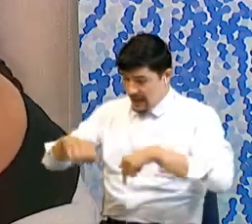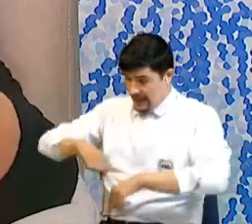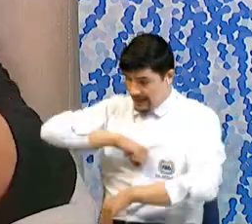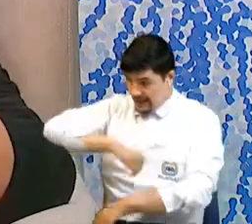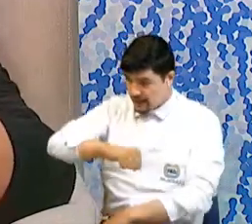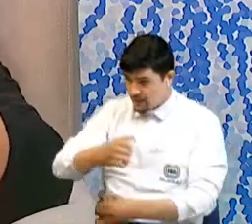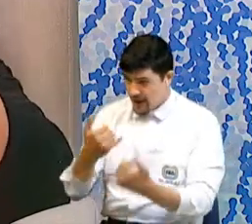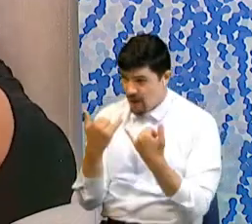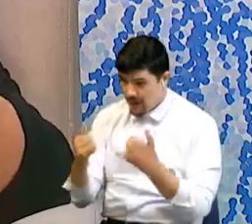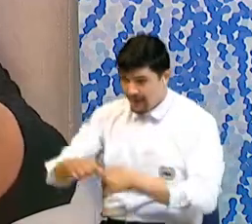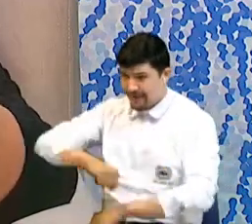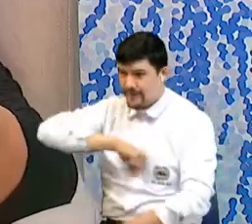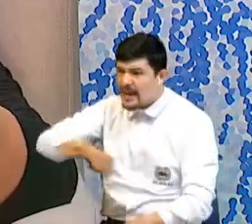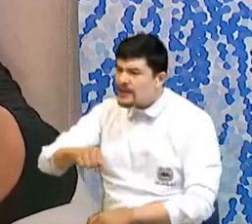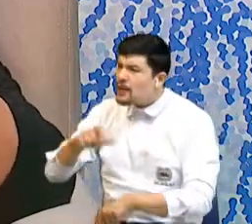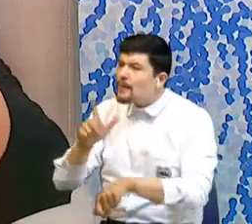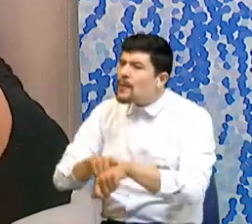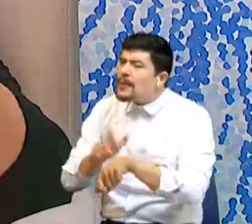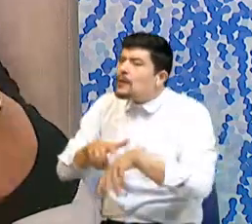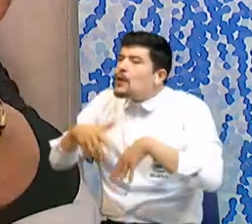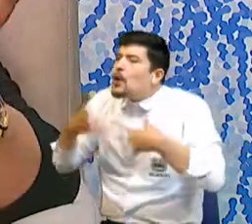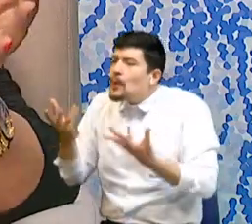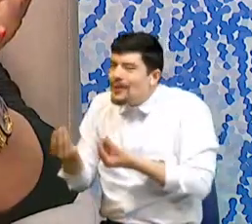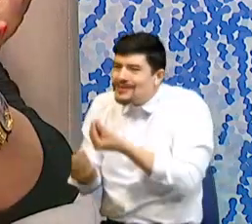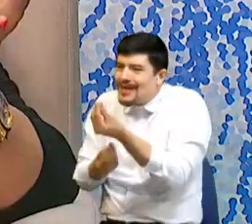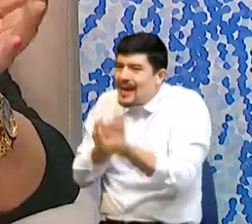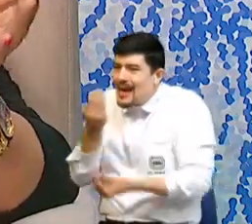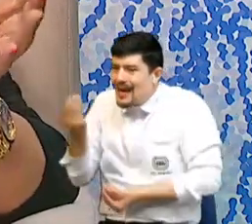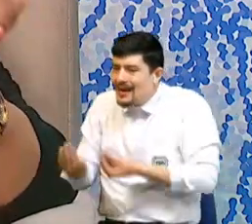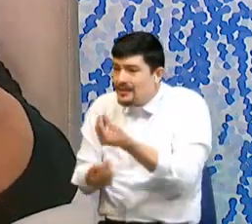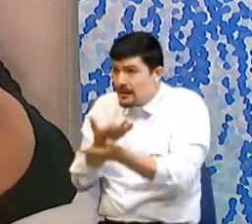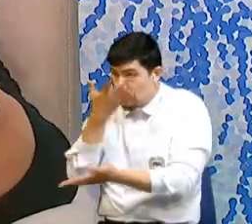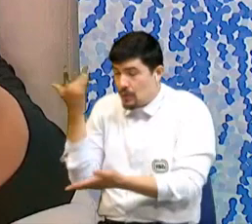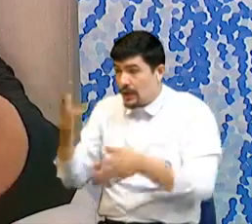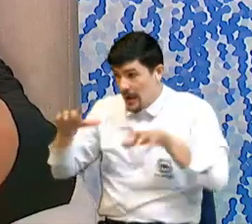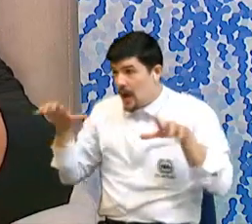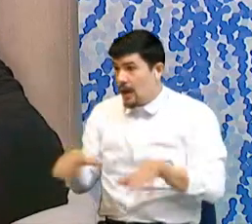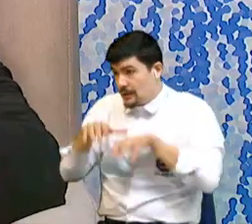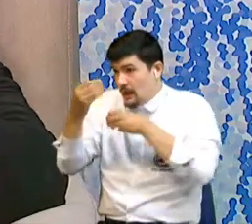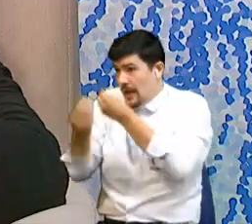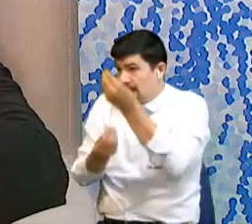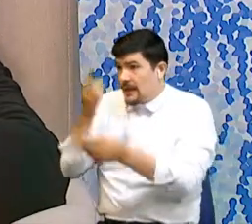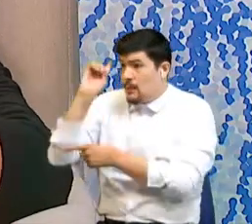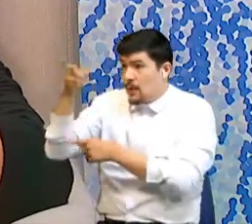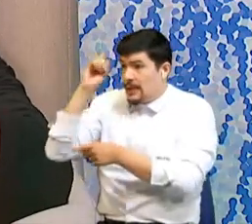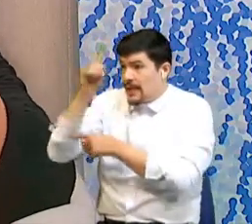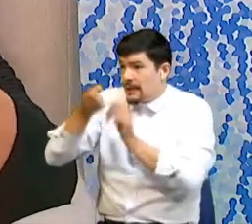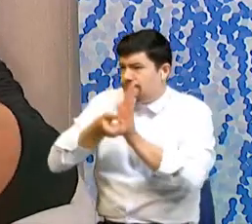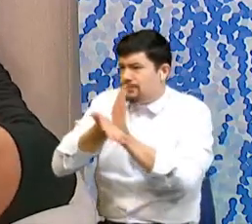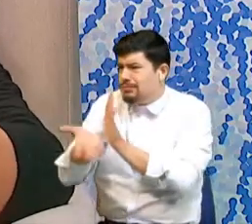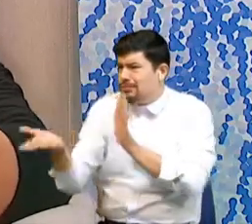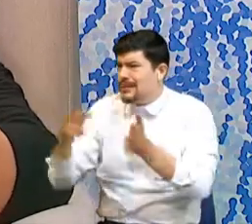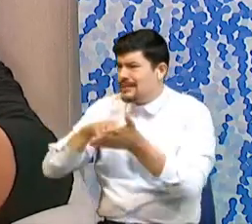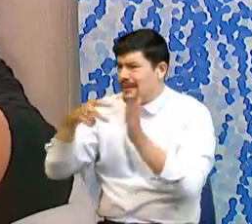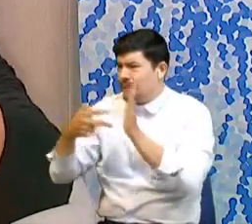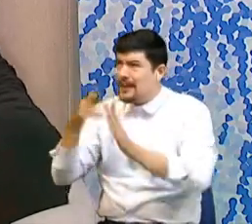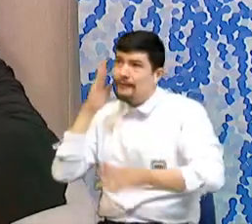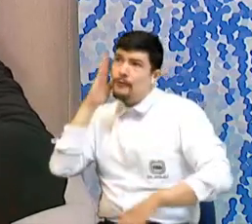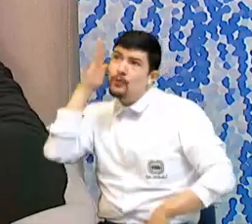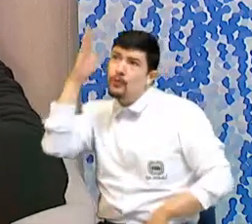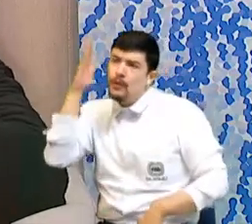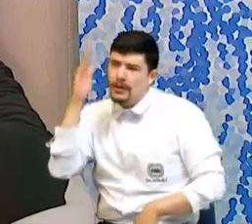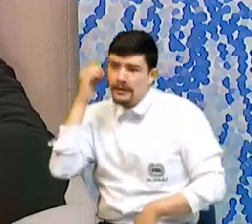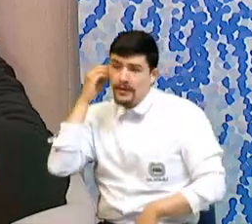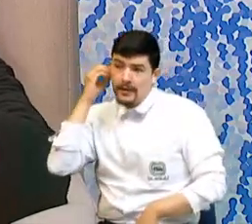el derecho realmente, en este momento, ¿qué se puede hacer? Porque tomar acciones, hacer políticas públicas sería hacia futuro,